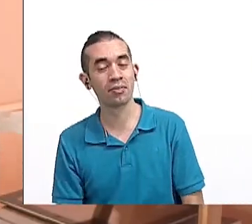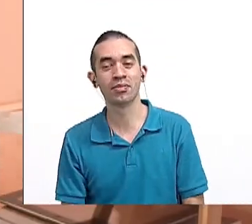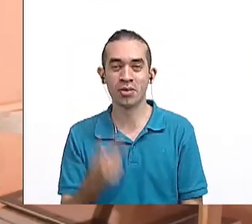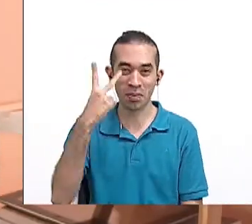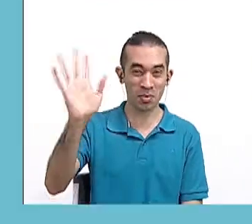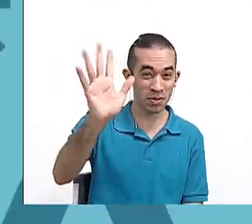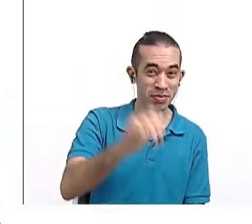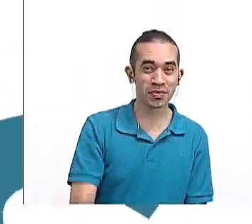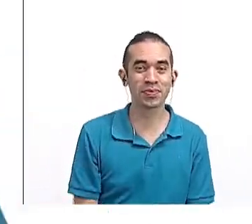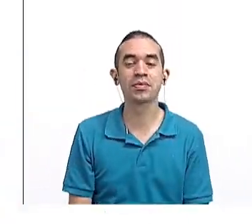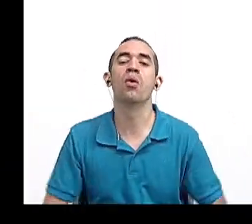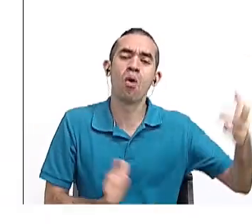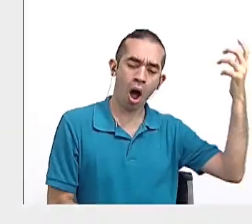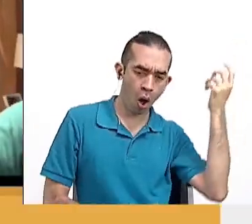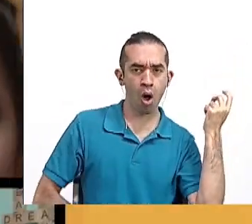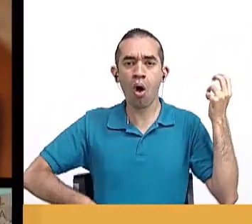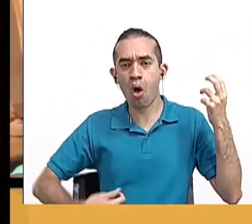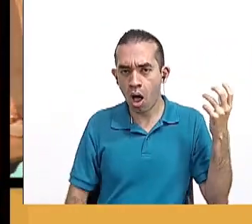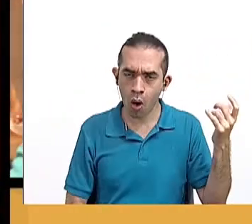vemos